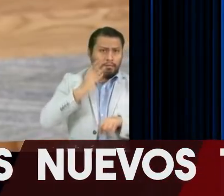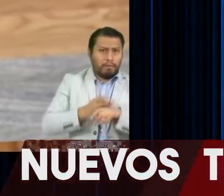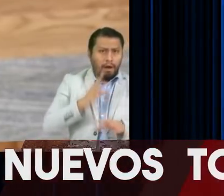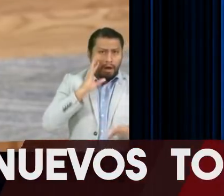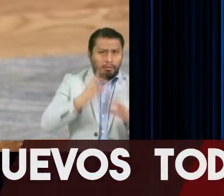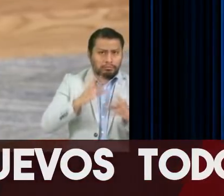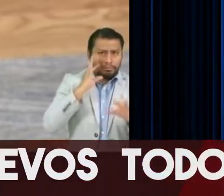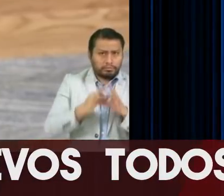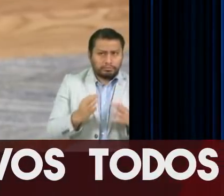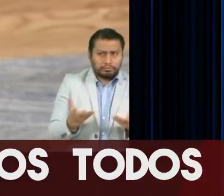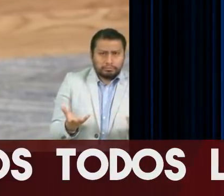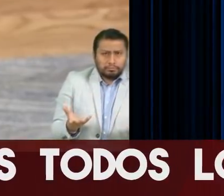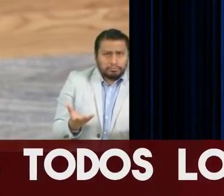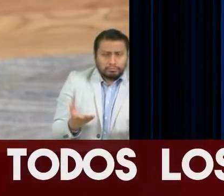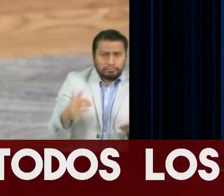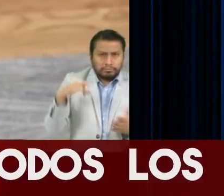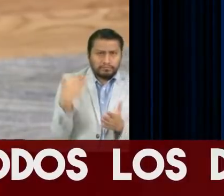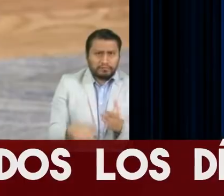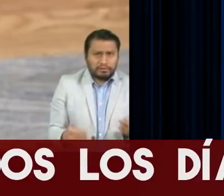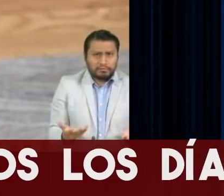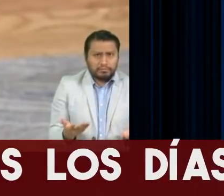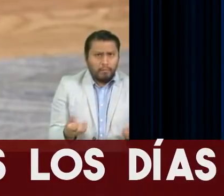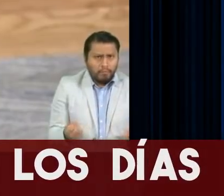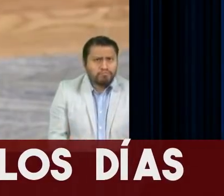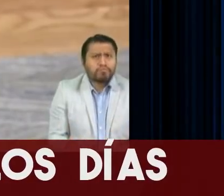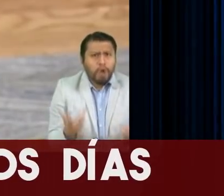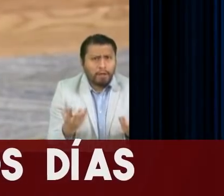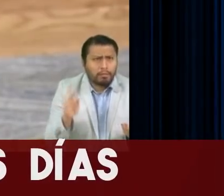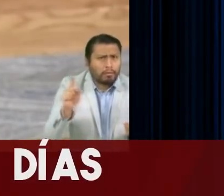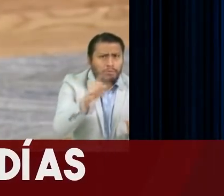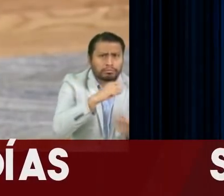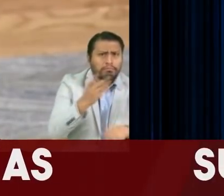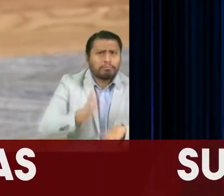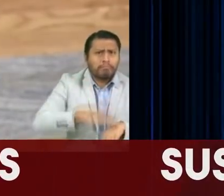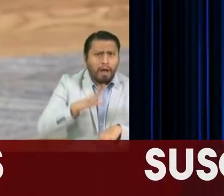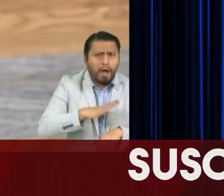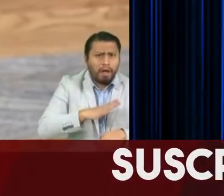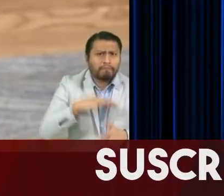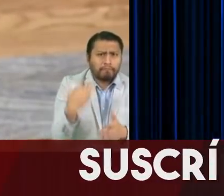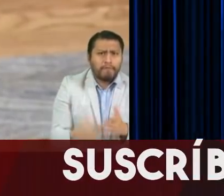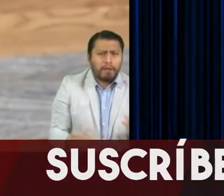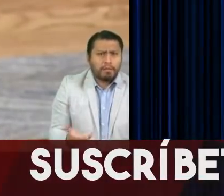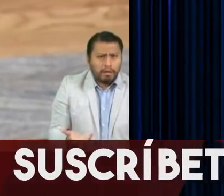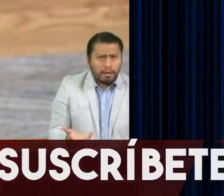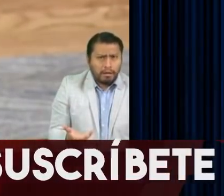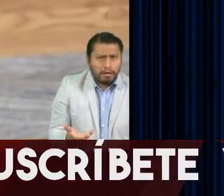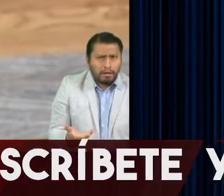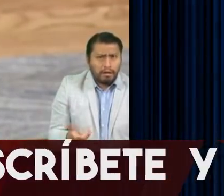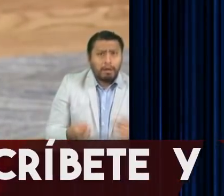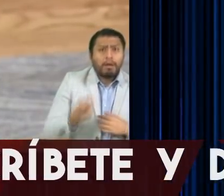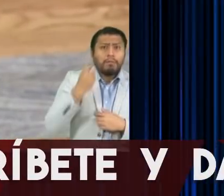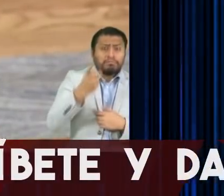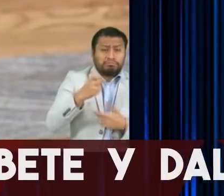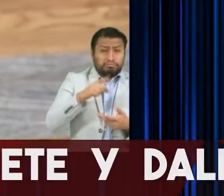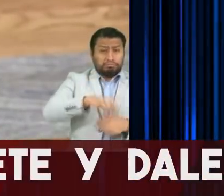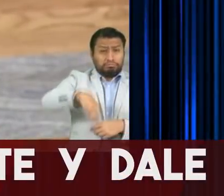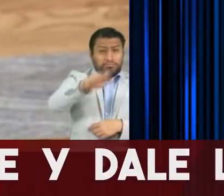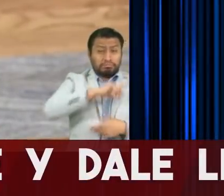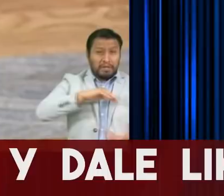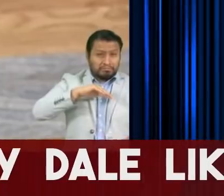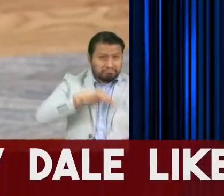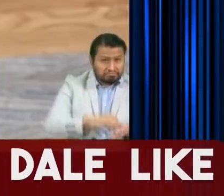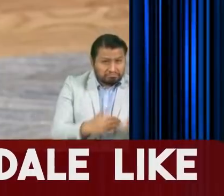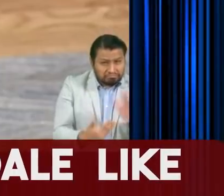de casilla. En cuantos más lugares a esta táctica de omisión y de